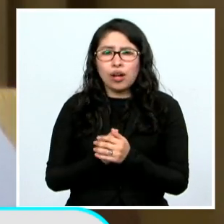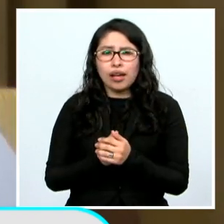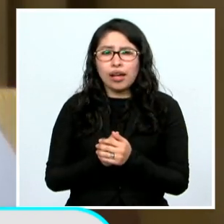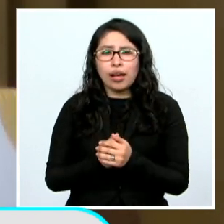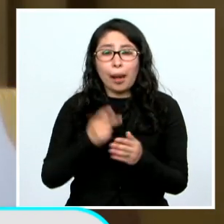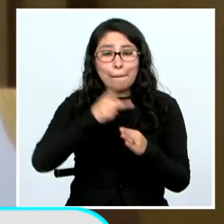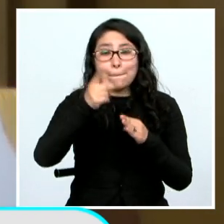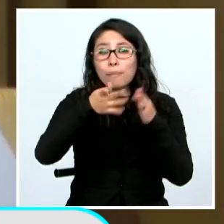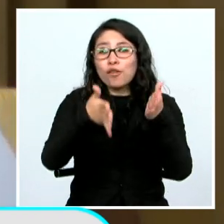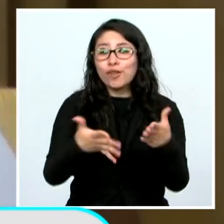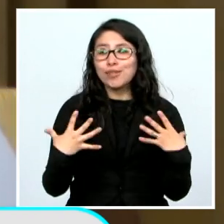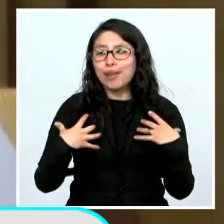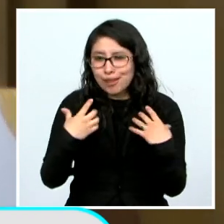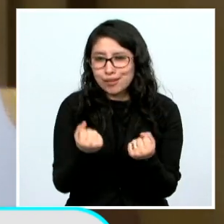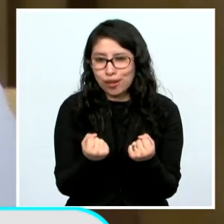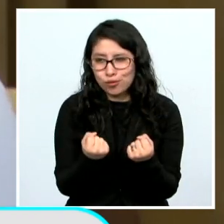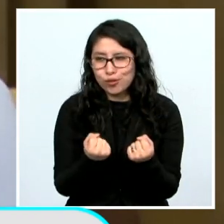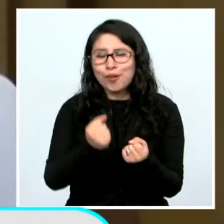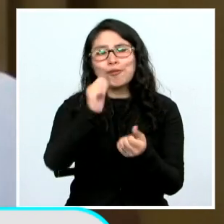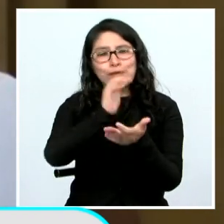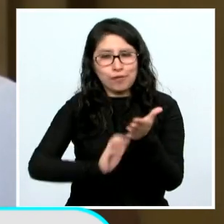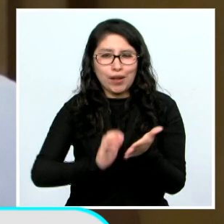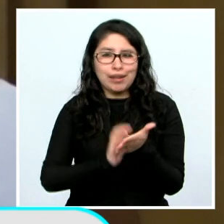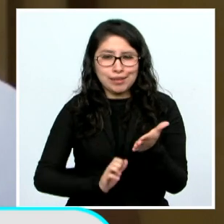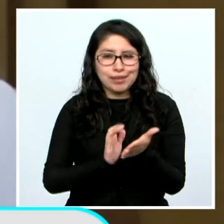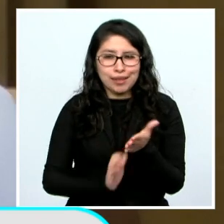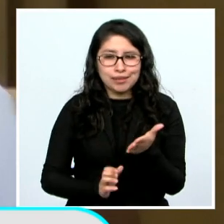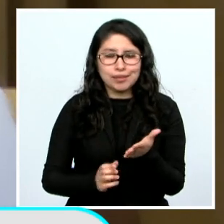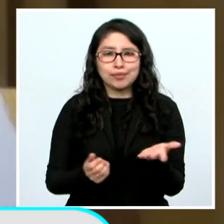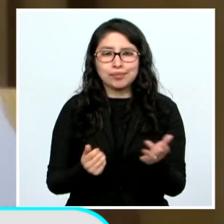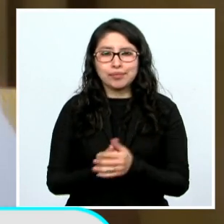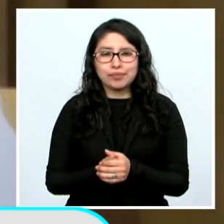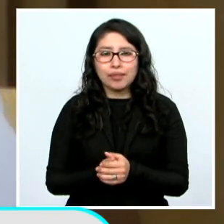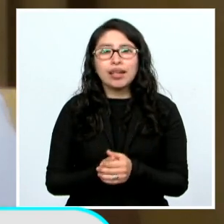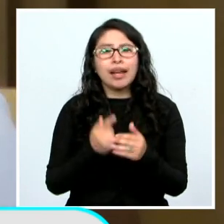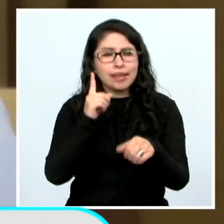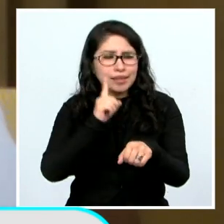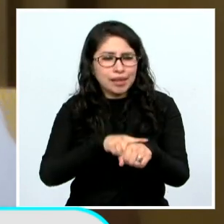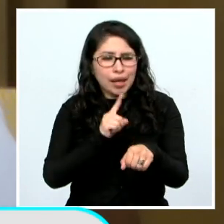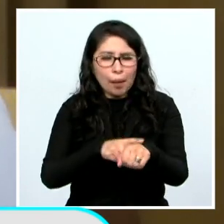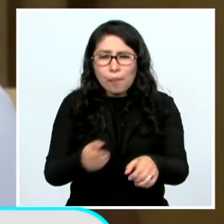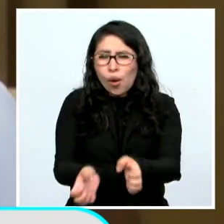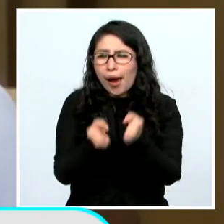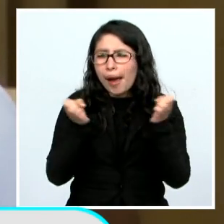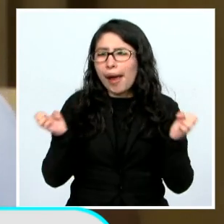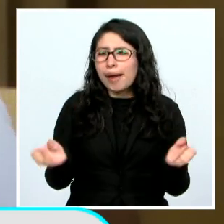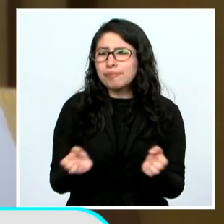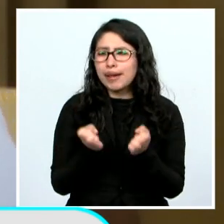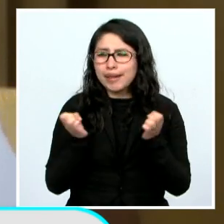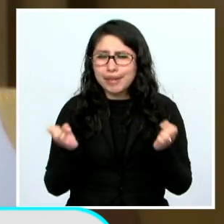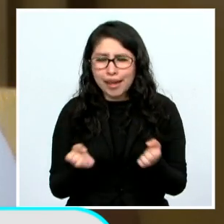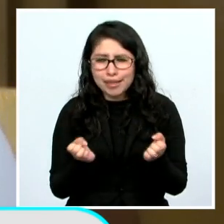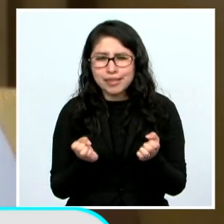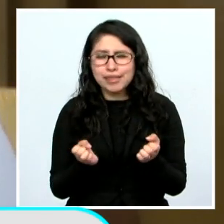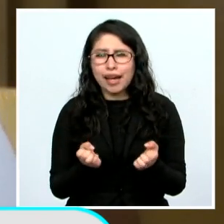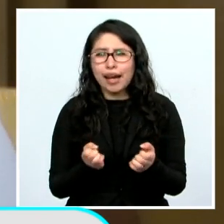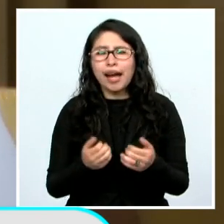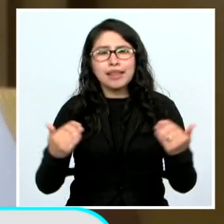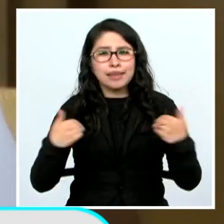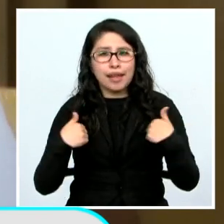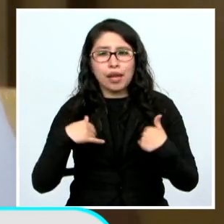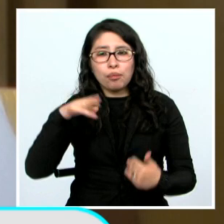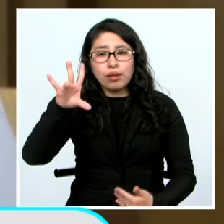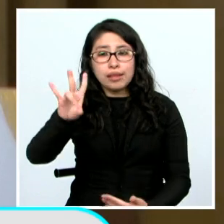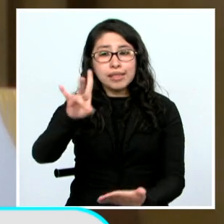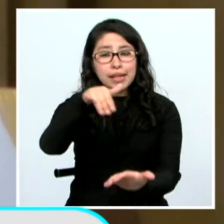en profesionales en salud. Y en esta urgencia, pues hemos nosotros lanzado 7.000 empleos para